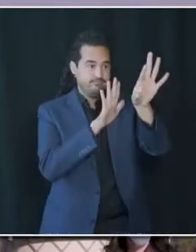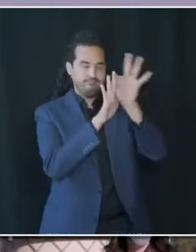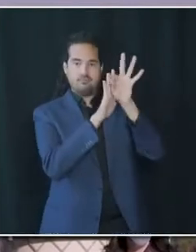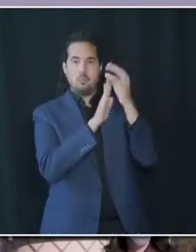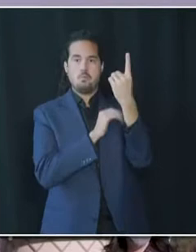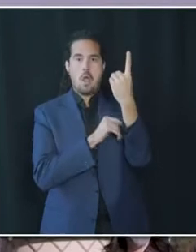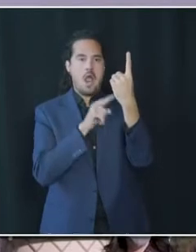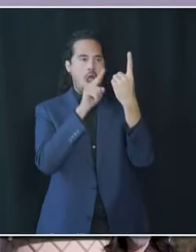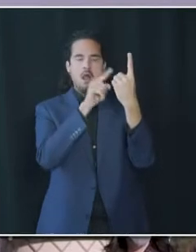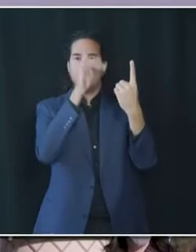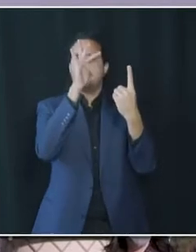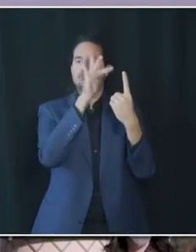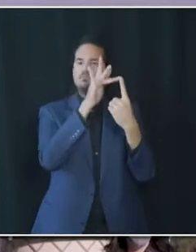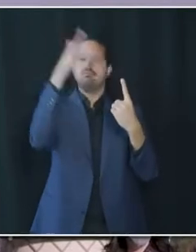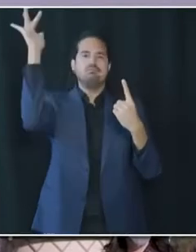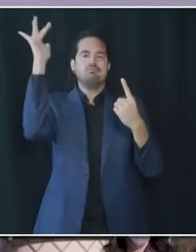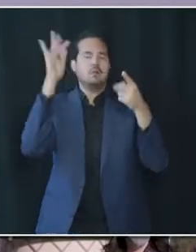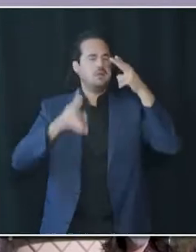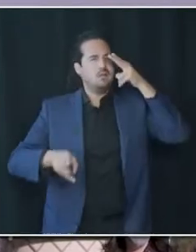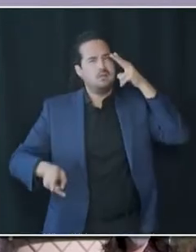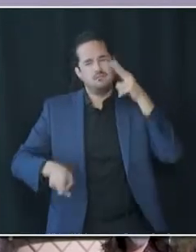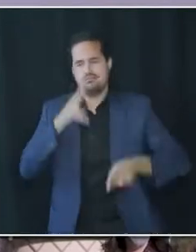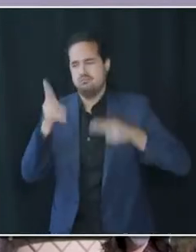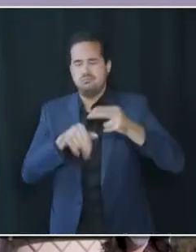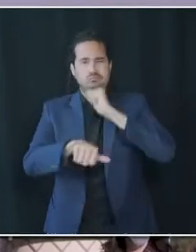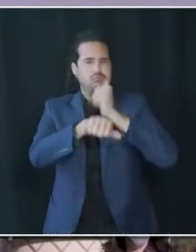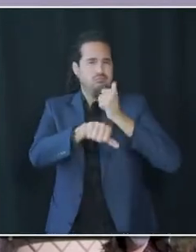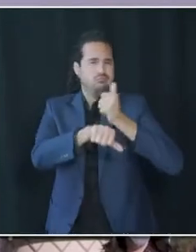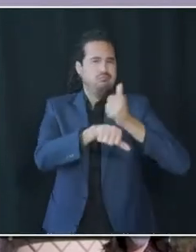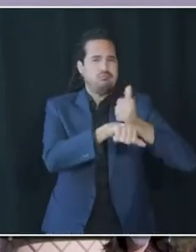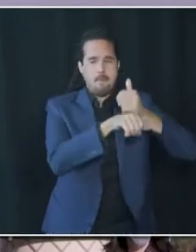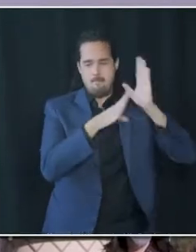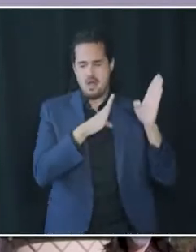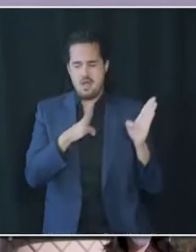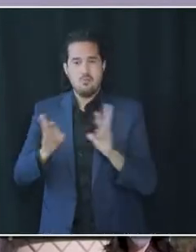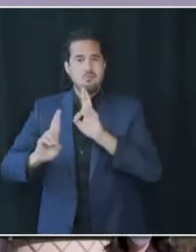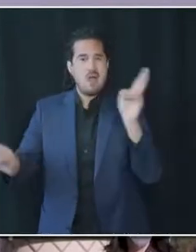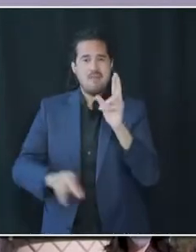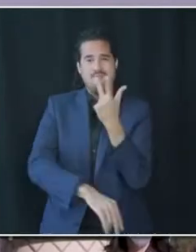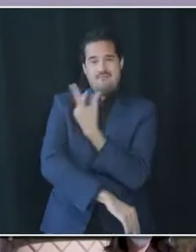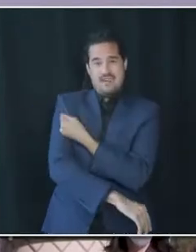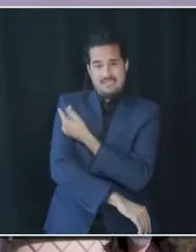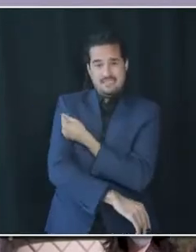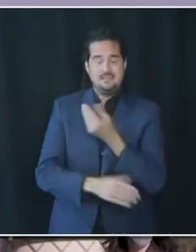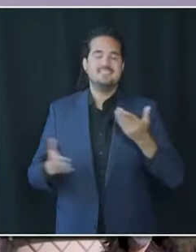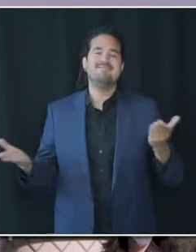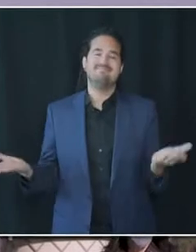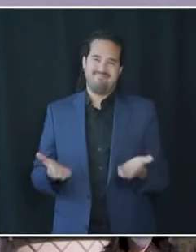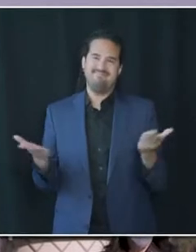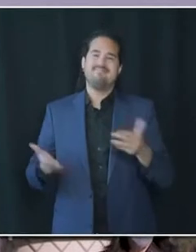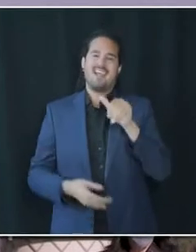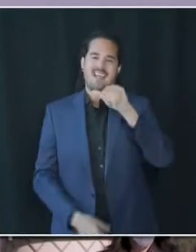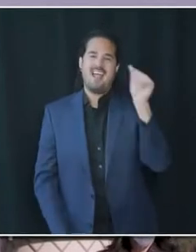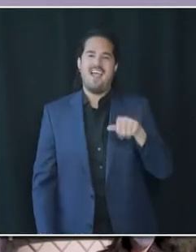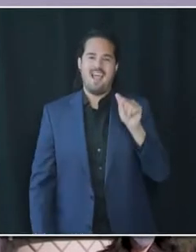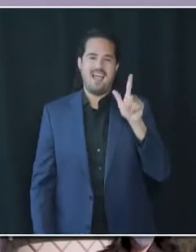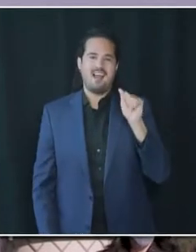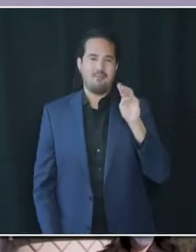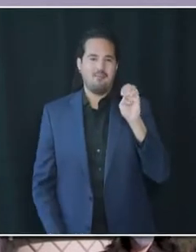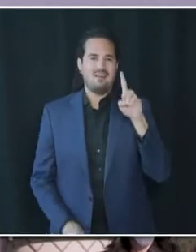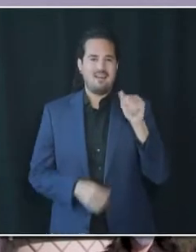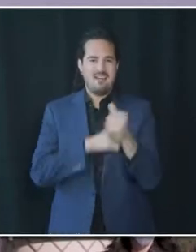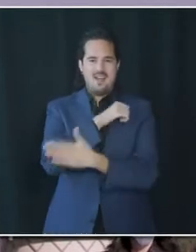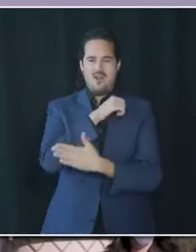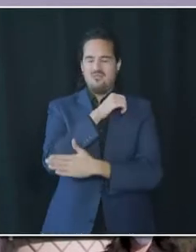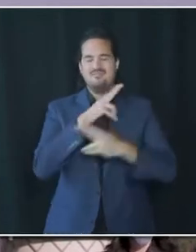velocidad de administración de vacunas y consiguiendo que la gente se vacune en el condado de alameda entonces quiero reconocer su